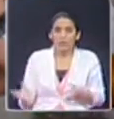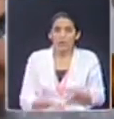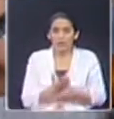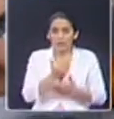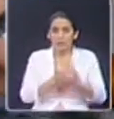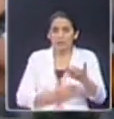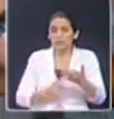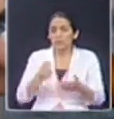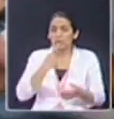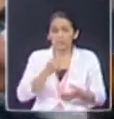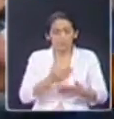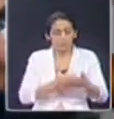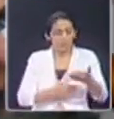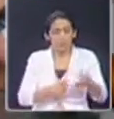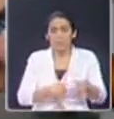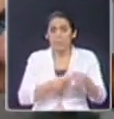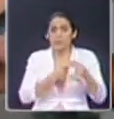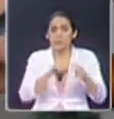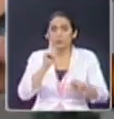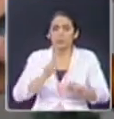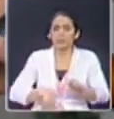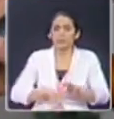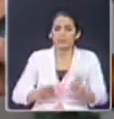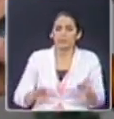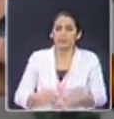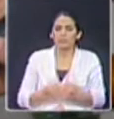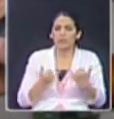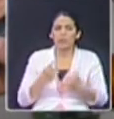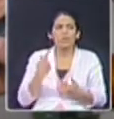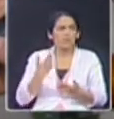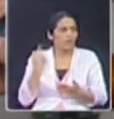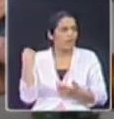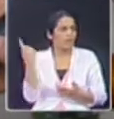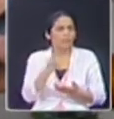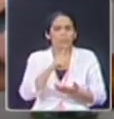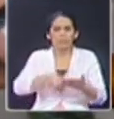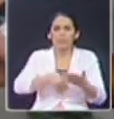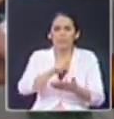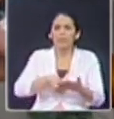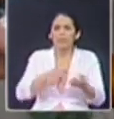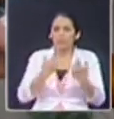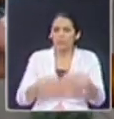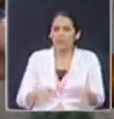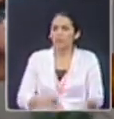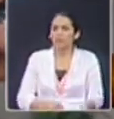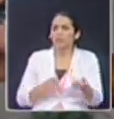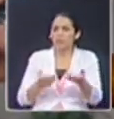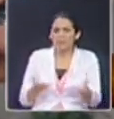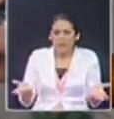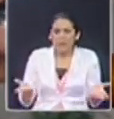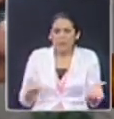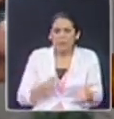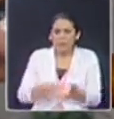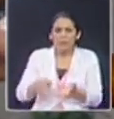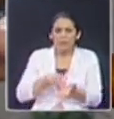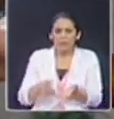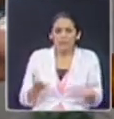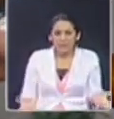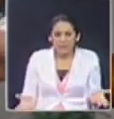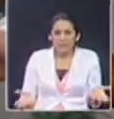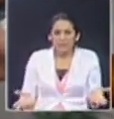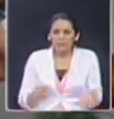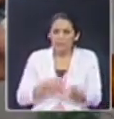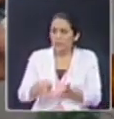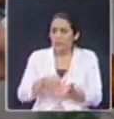no comienzan. Entonces, ¿qué hicimos? Firmamos el contrato, pero tenemos que hacer esto, se tenía que hacer esto. O sea, esto era lo